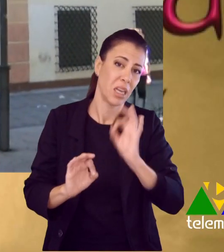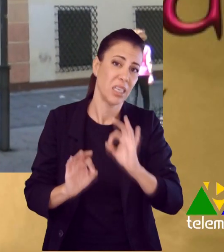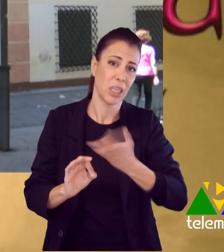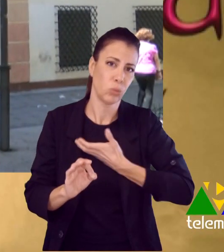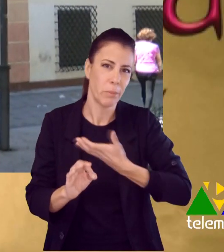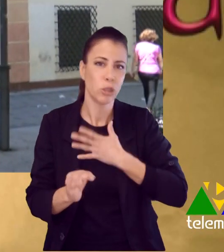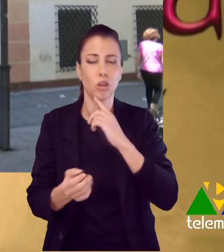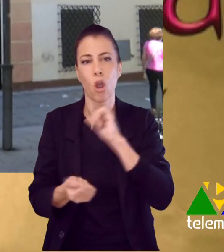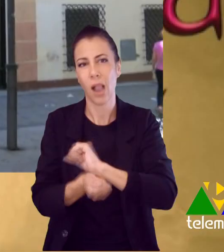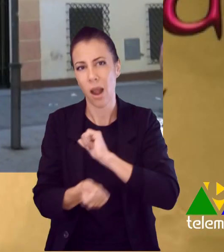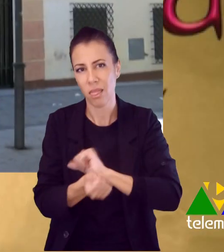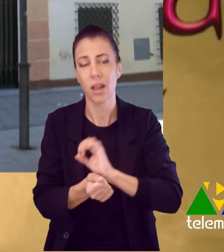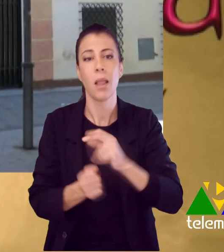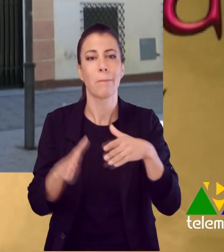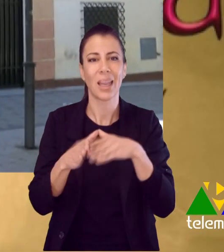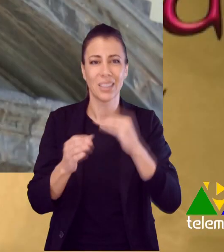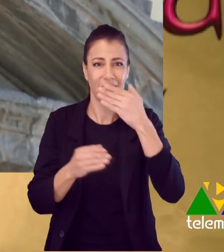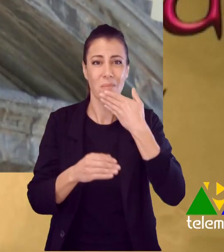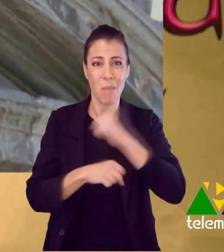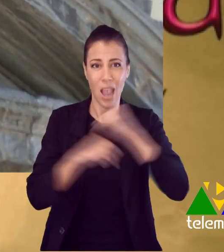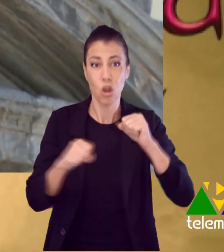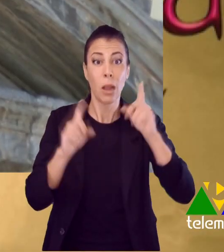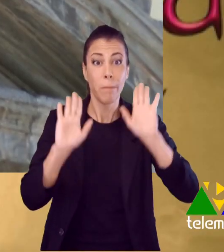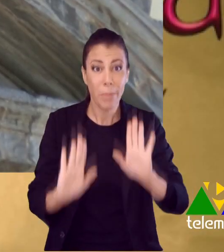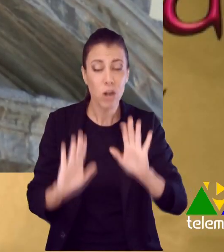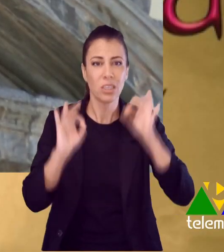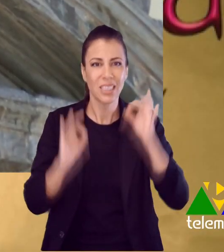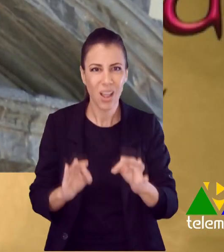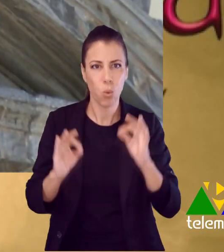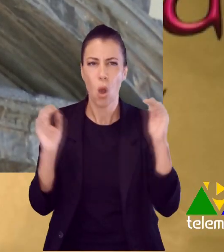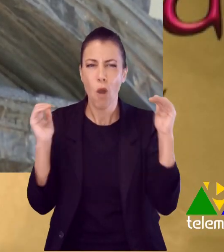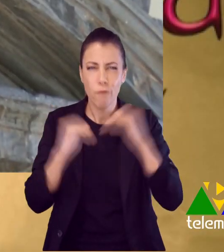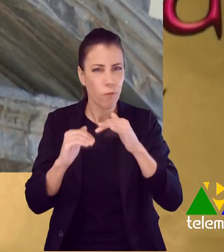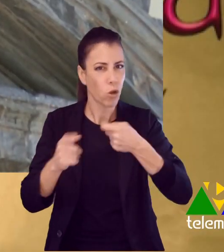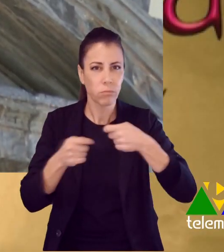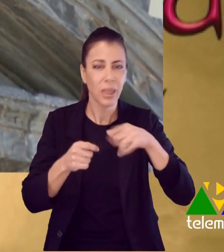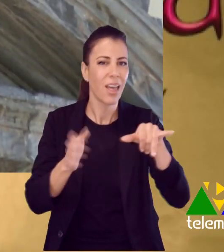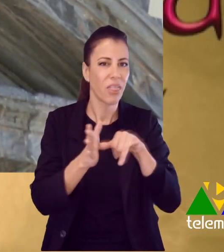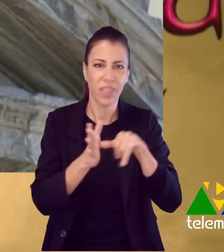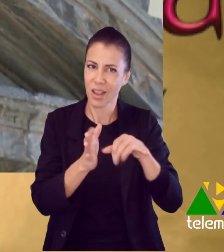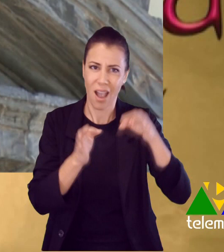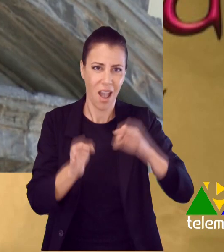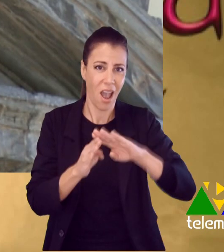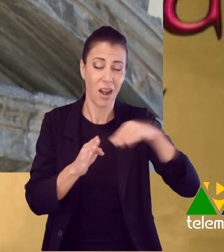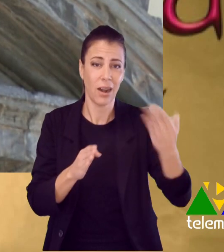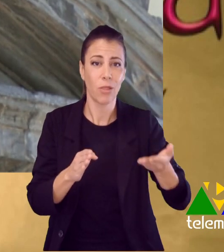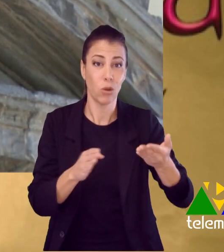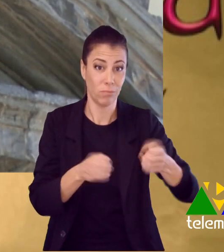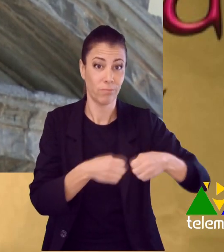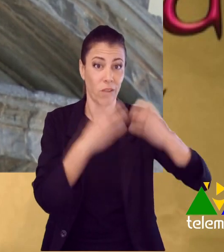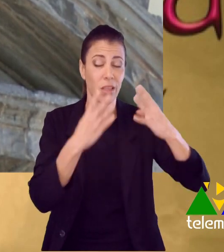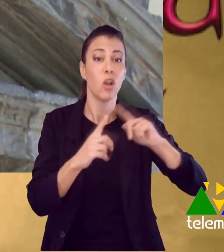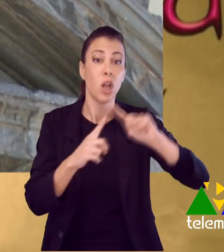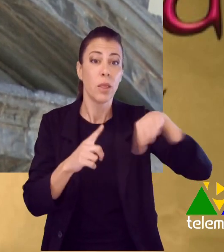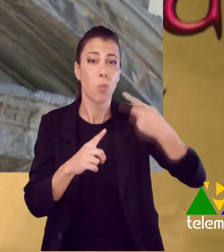Mezquita Mayor y seguramente el zoco, que siempre se hacían al lado de los edificios. Y un poco más para allá,